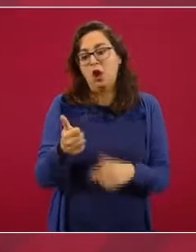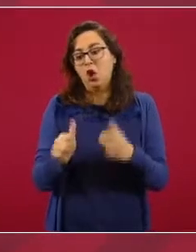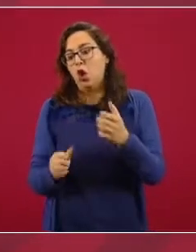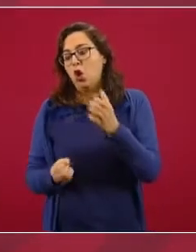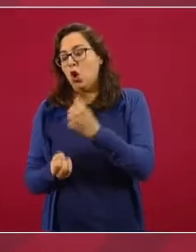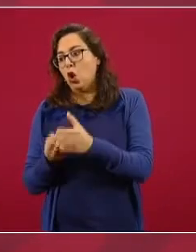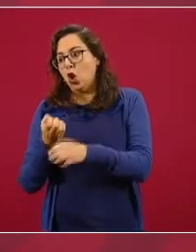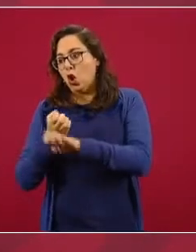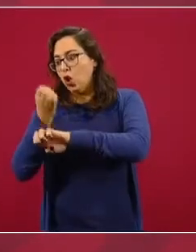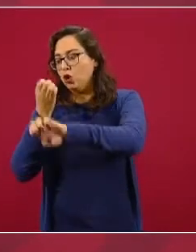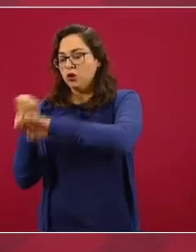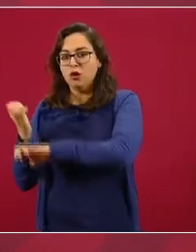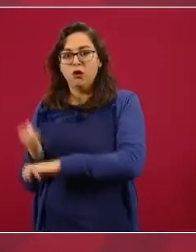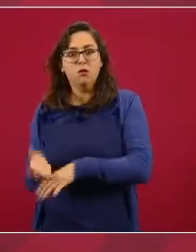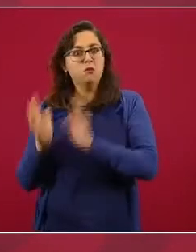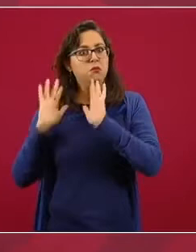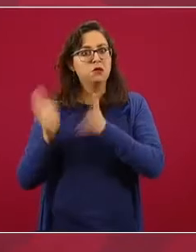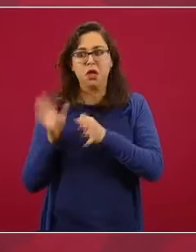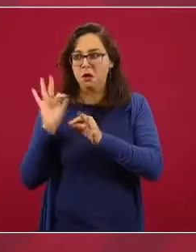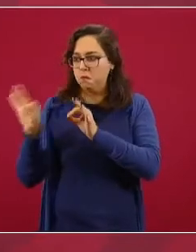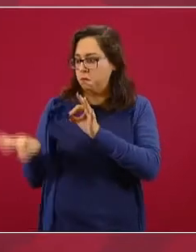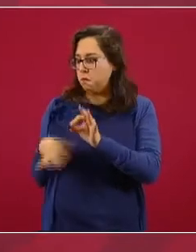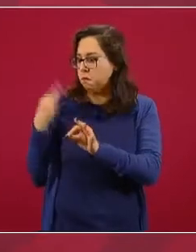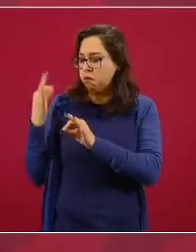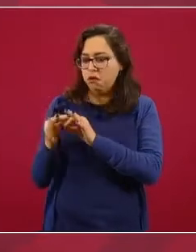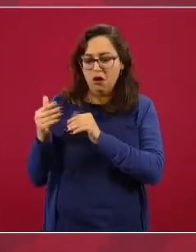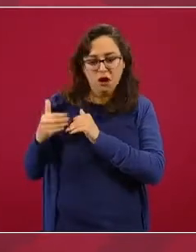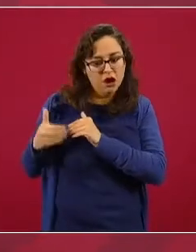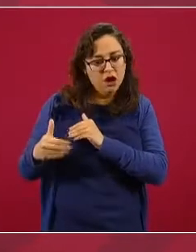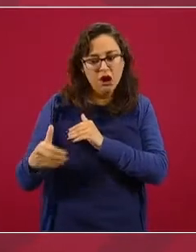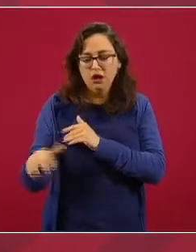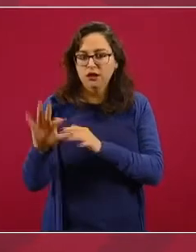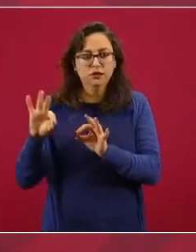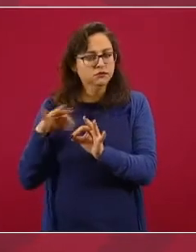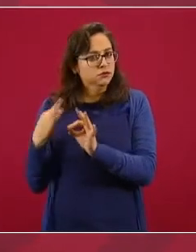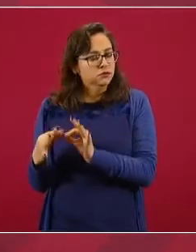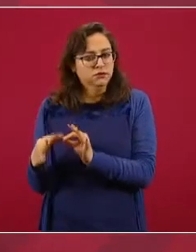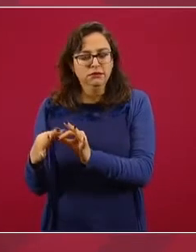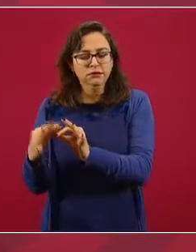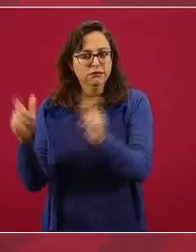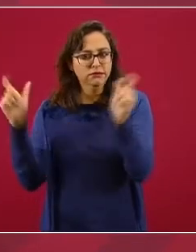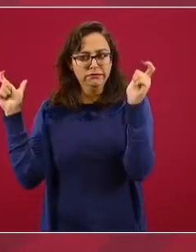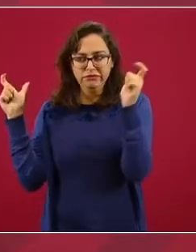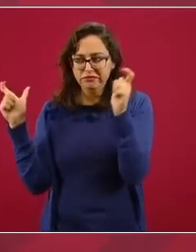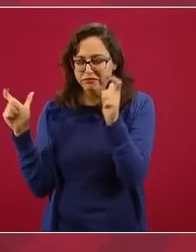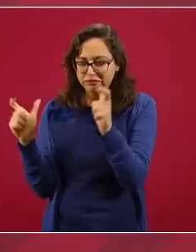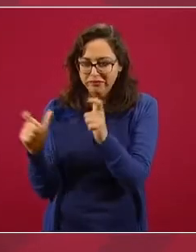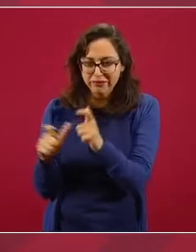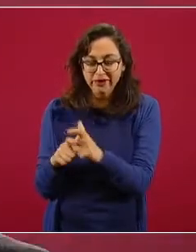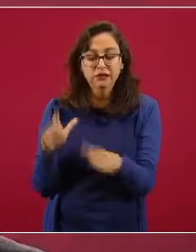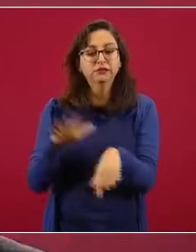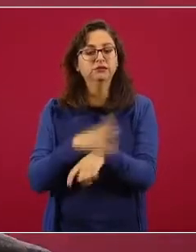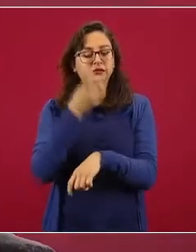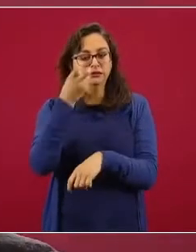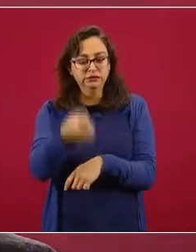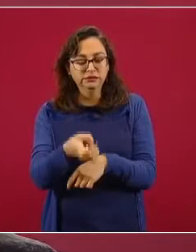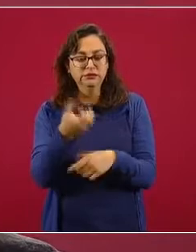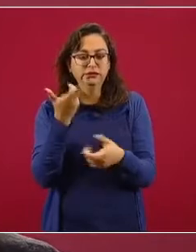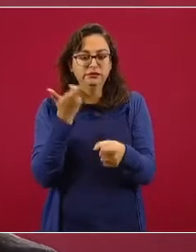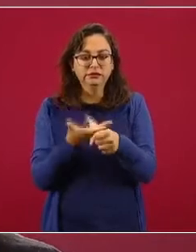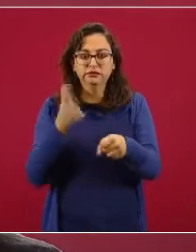puede decir, en este primer ciclo epidémico, y en general optimizar la atención